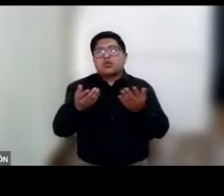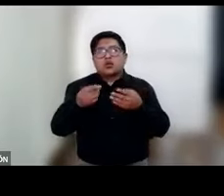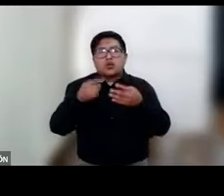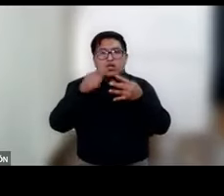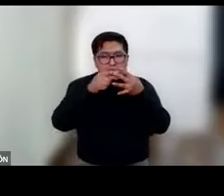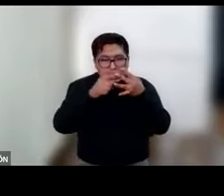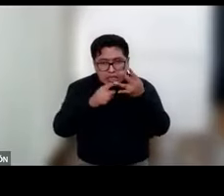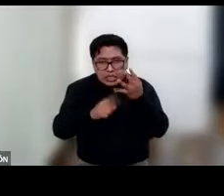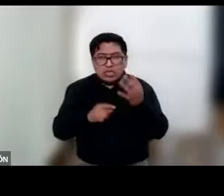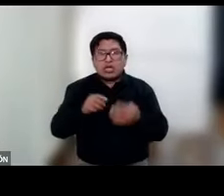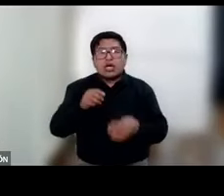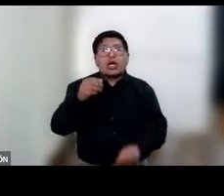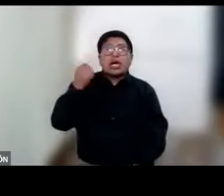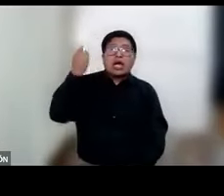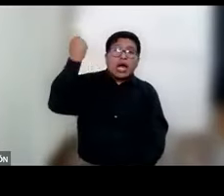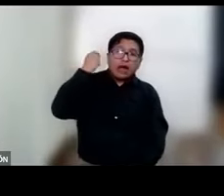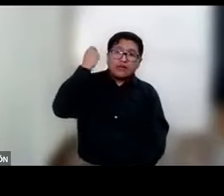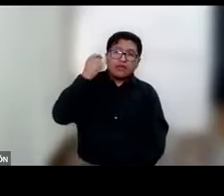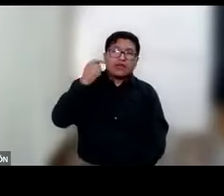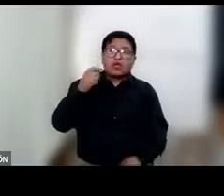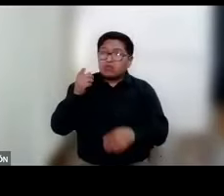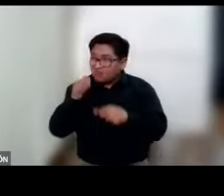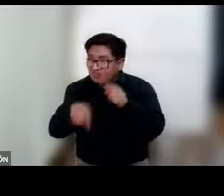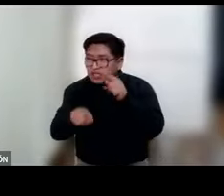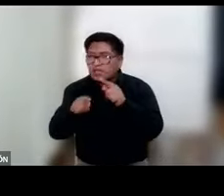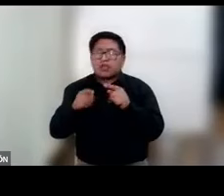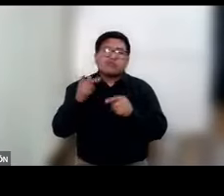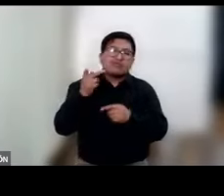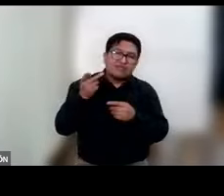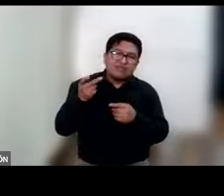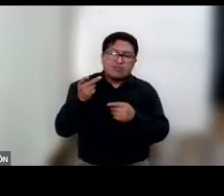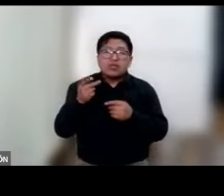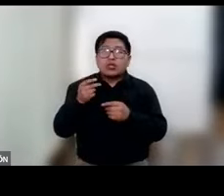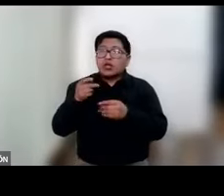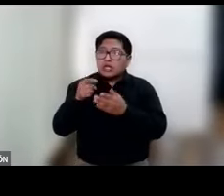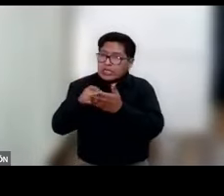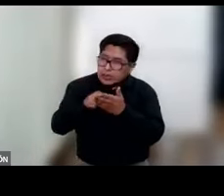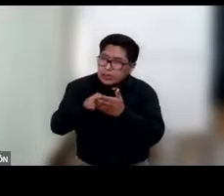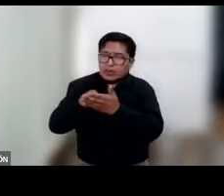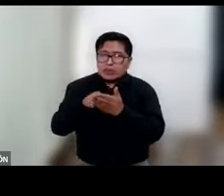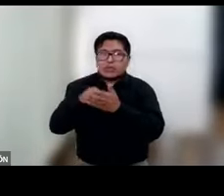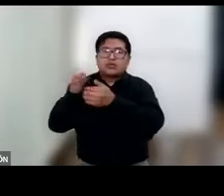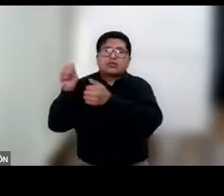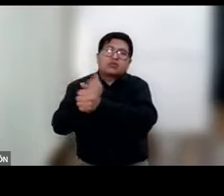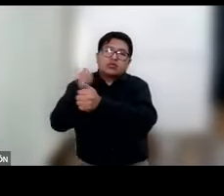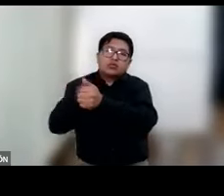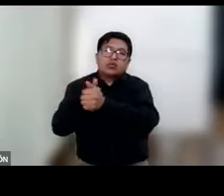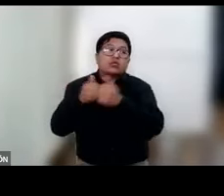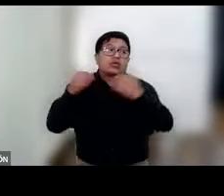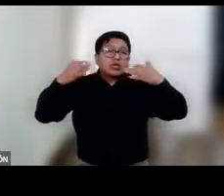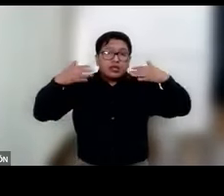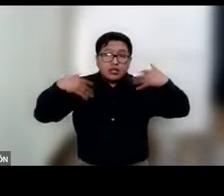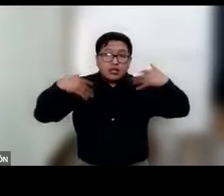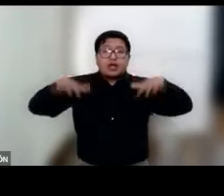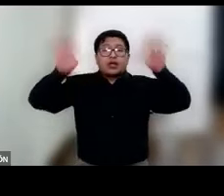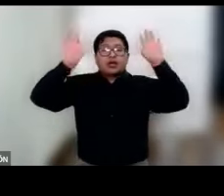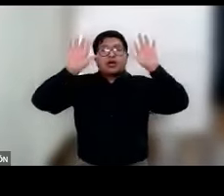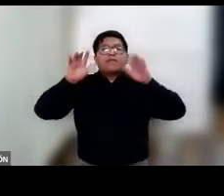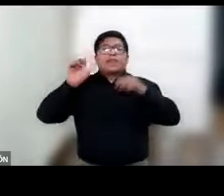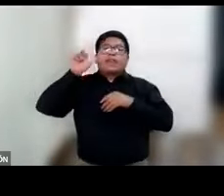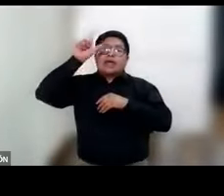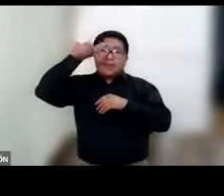a las gentes pero lo que se puede hacer reconocer se le hace reconocer y recién después de ese caso pasa a